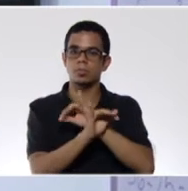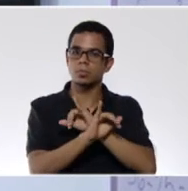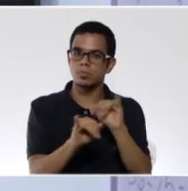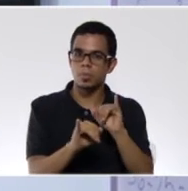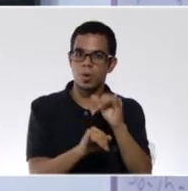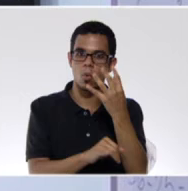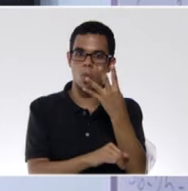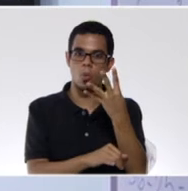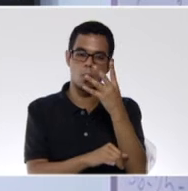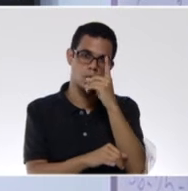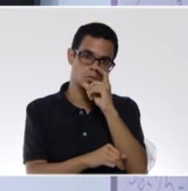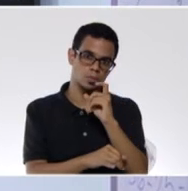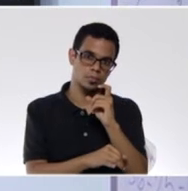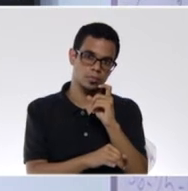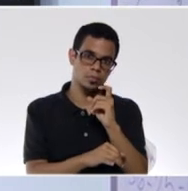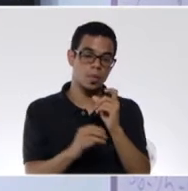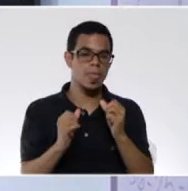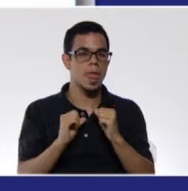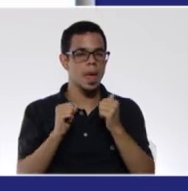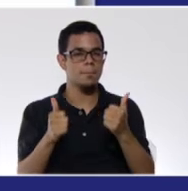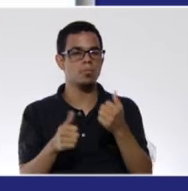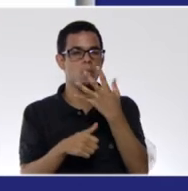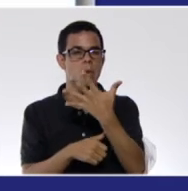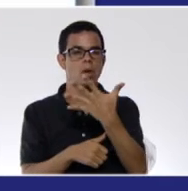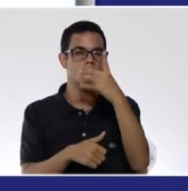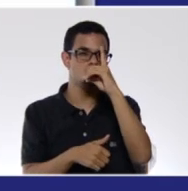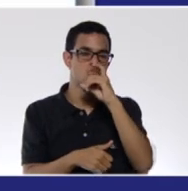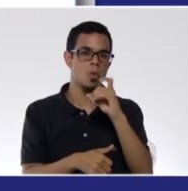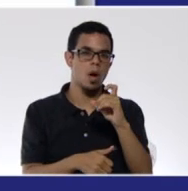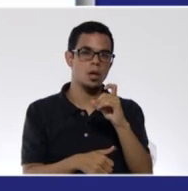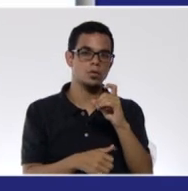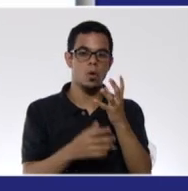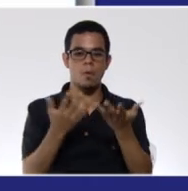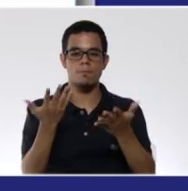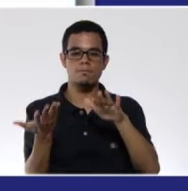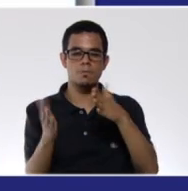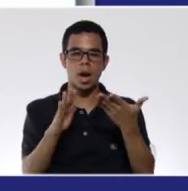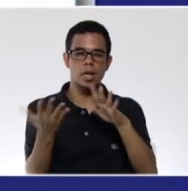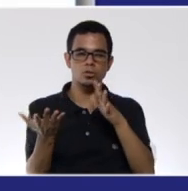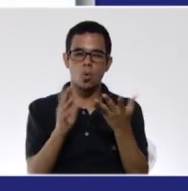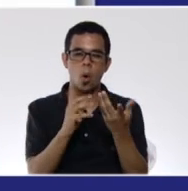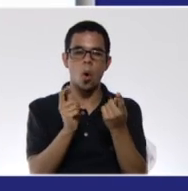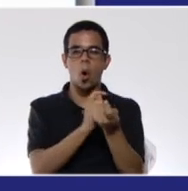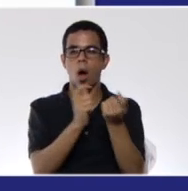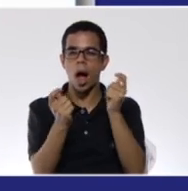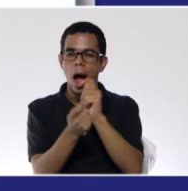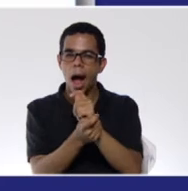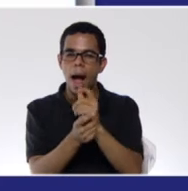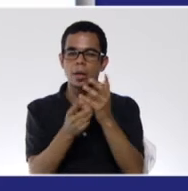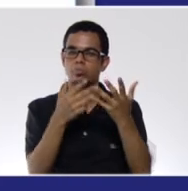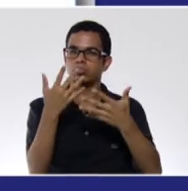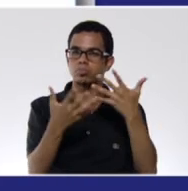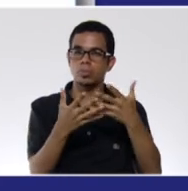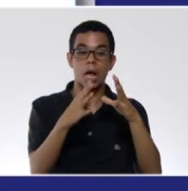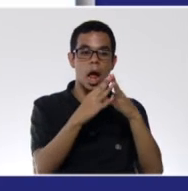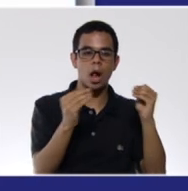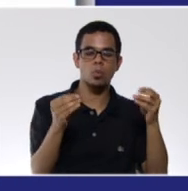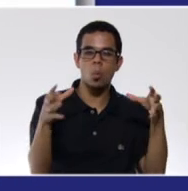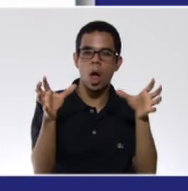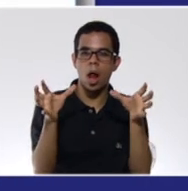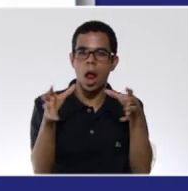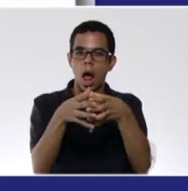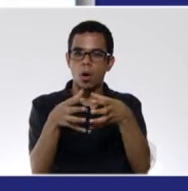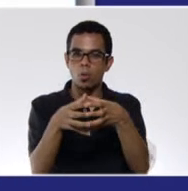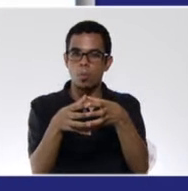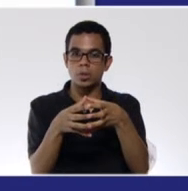para quinto año, variaciones. Se llama variaciones a todas las agrupaciones posibles